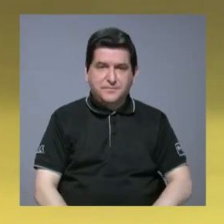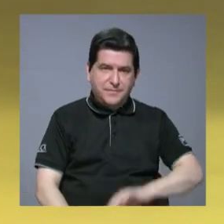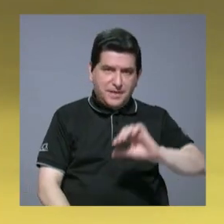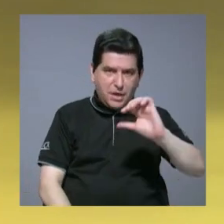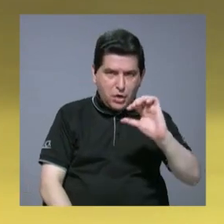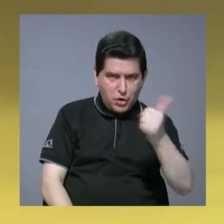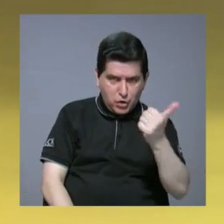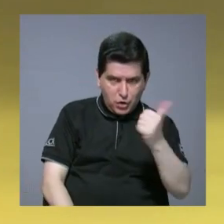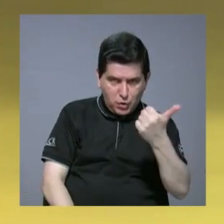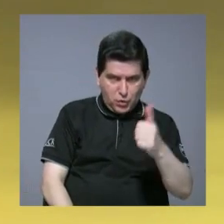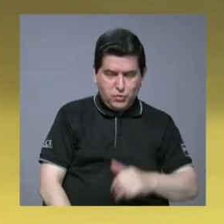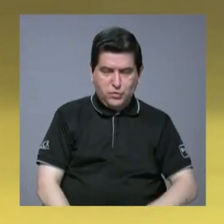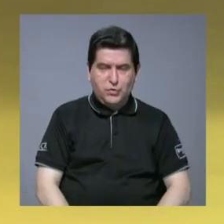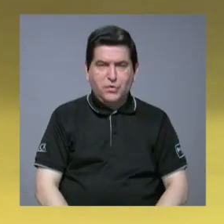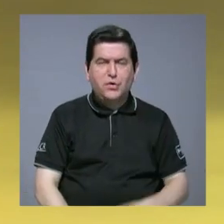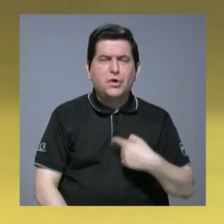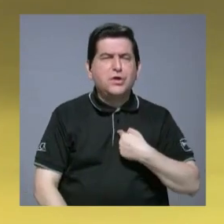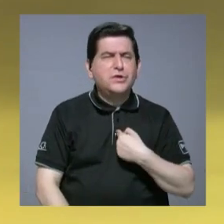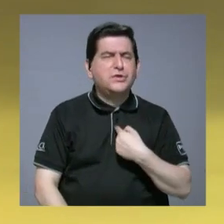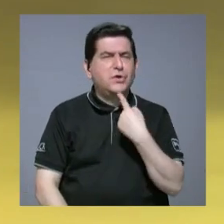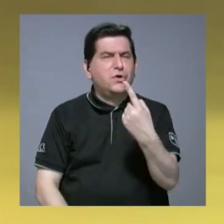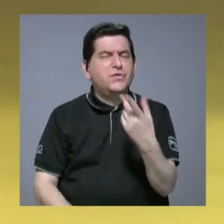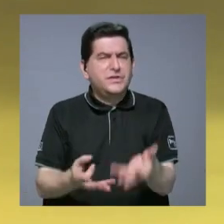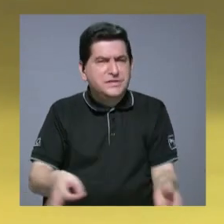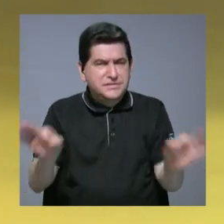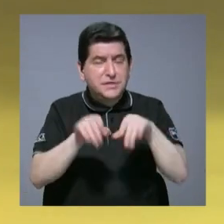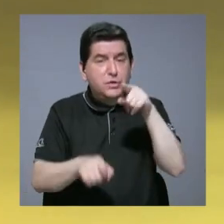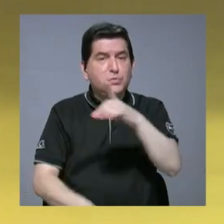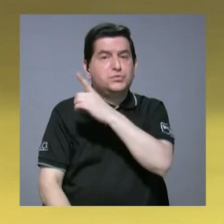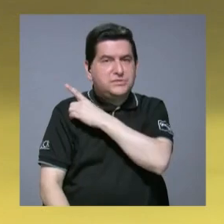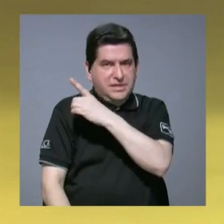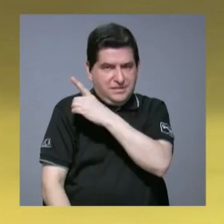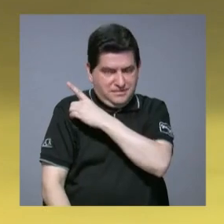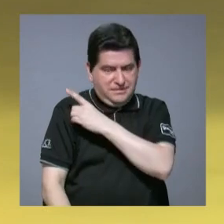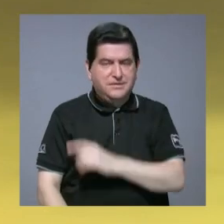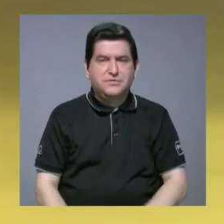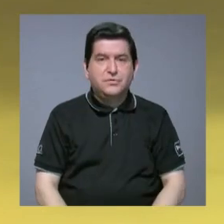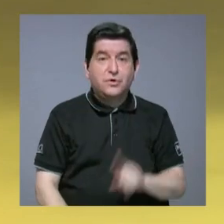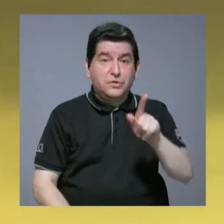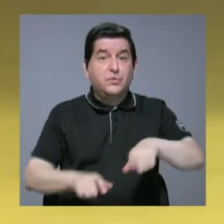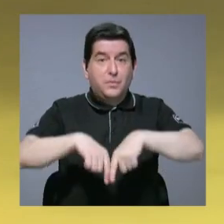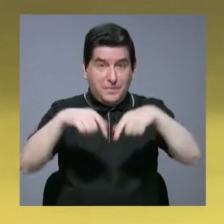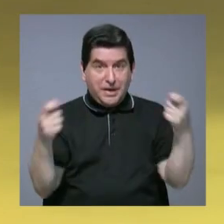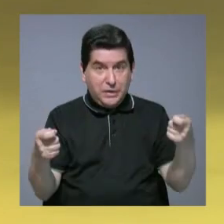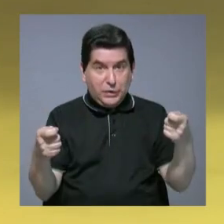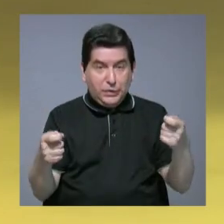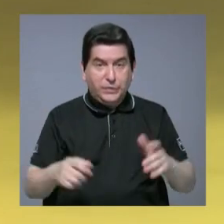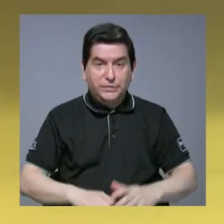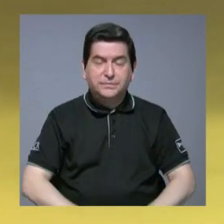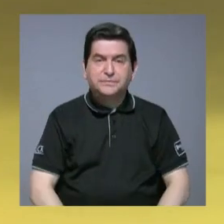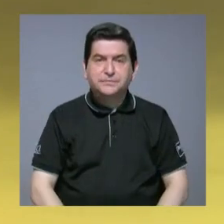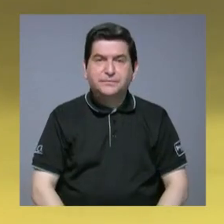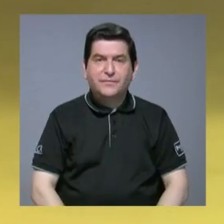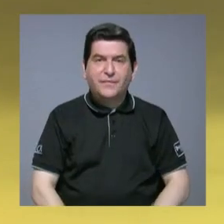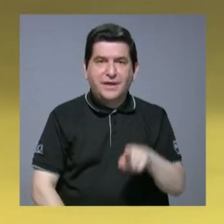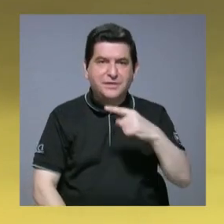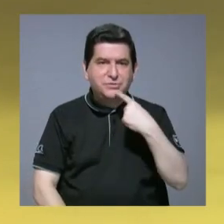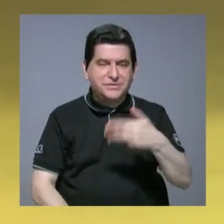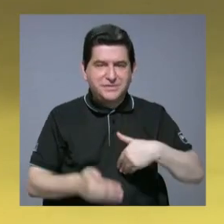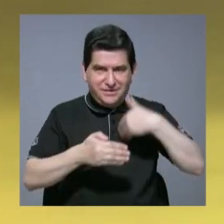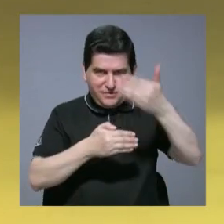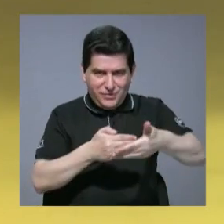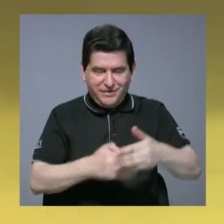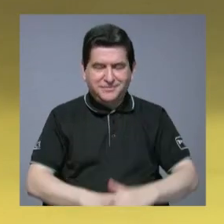que, y lo quiero también destacar porque usted fue director de un diario, pero eso lo tendré que decir en el